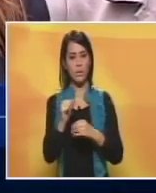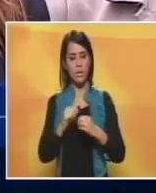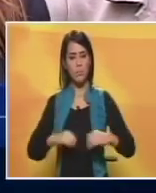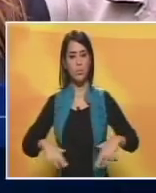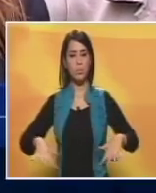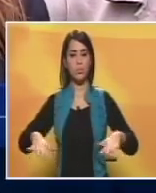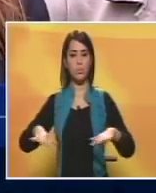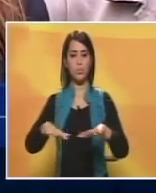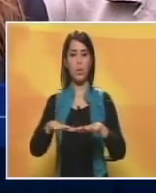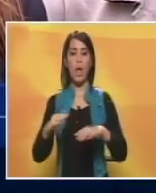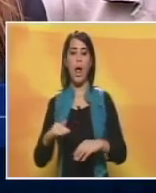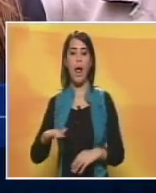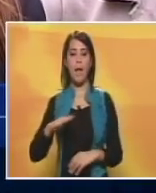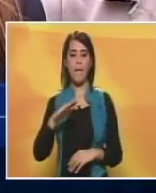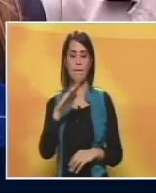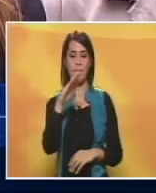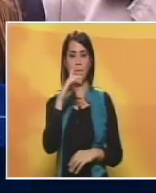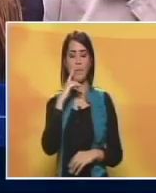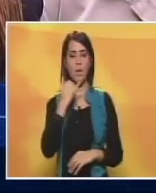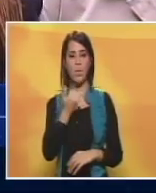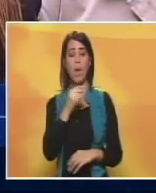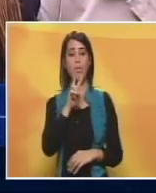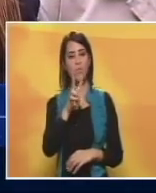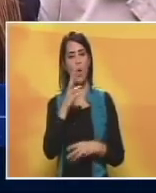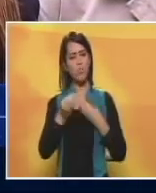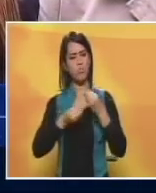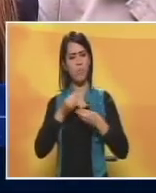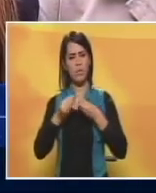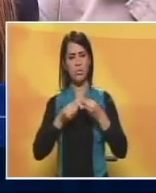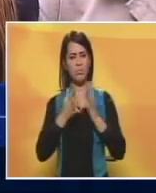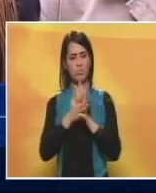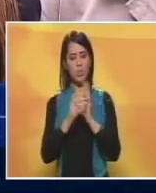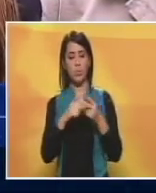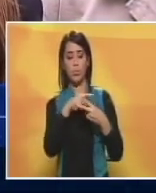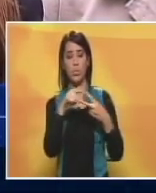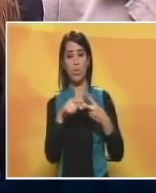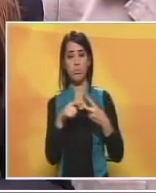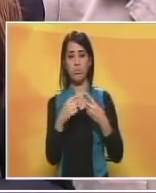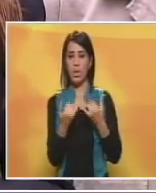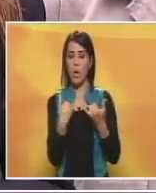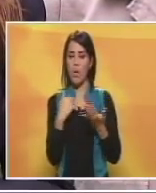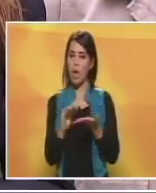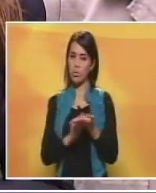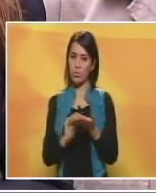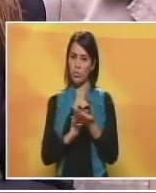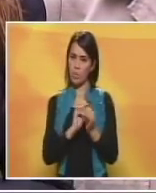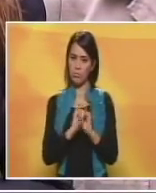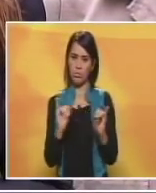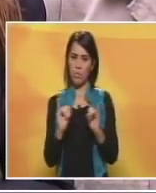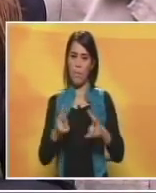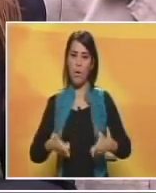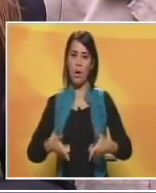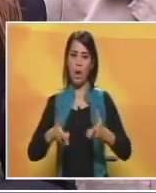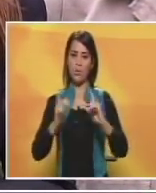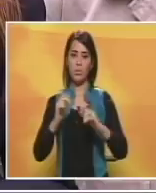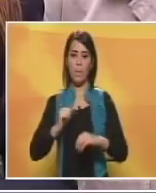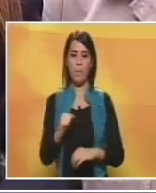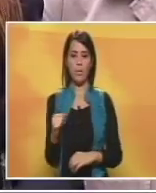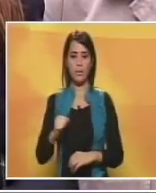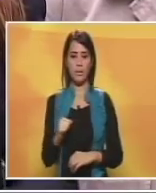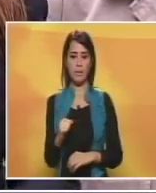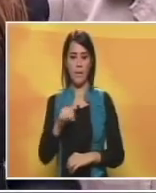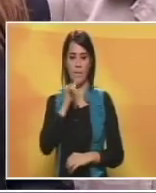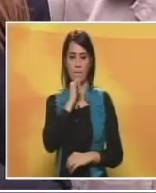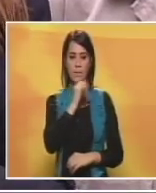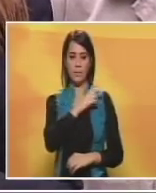el Guaraíra Repano, tan solo se han presentado 2 hechos delictivos que fueron prontamente atacados por las autoridades policiales. Con